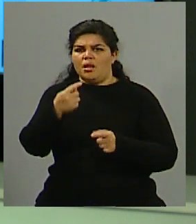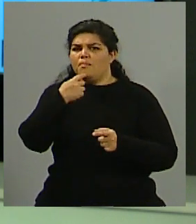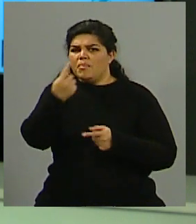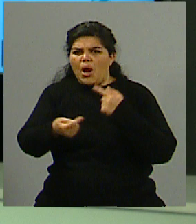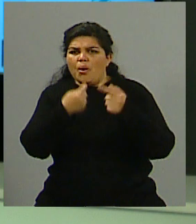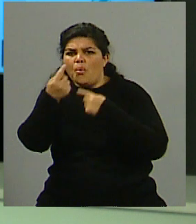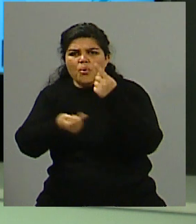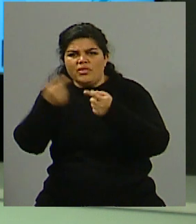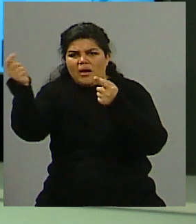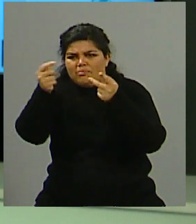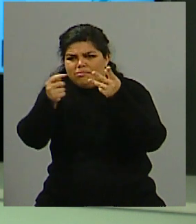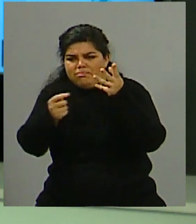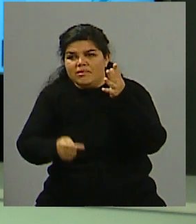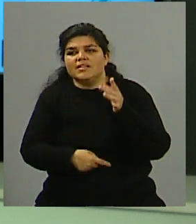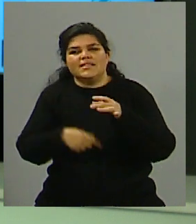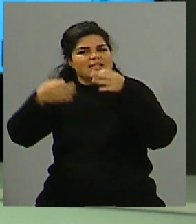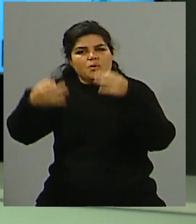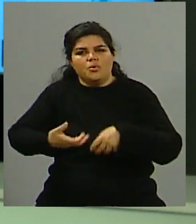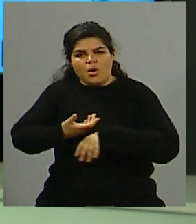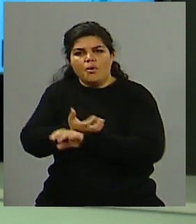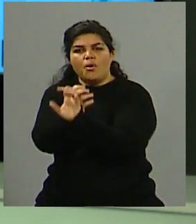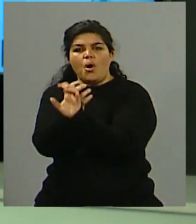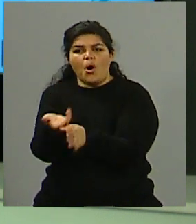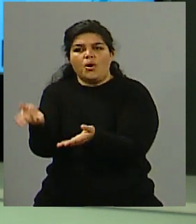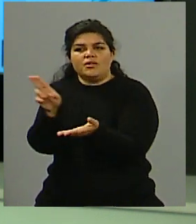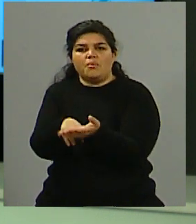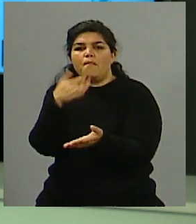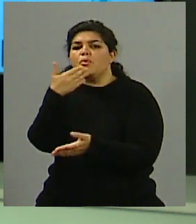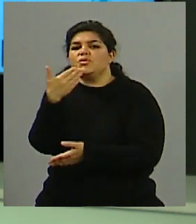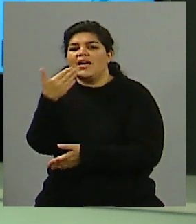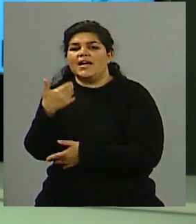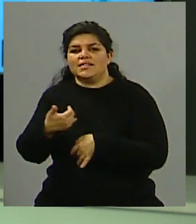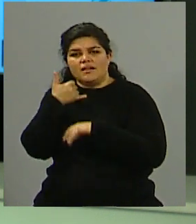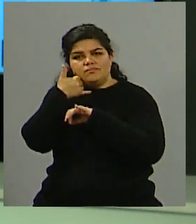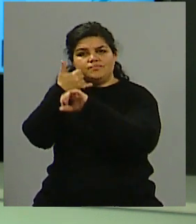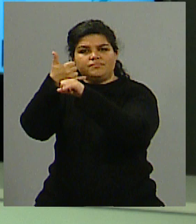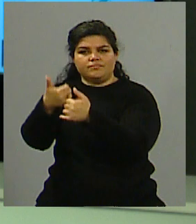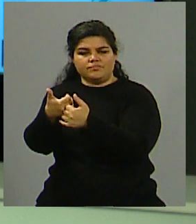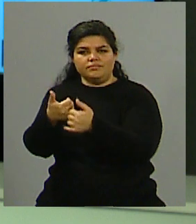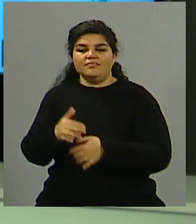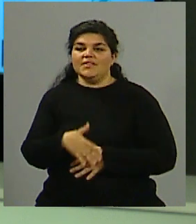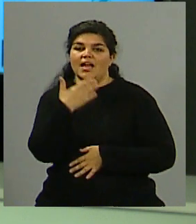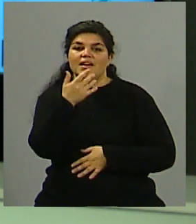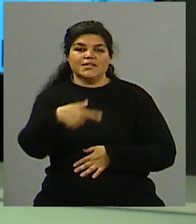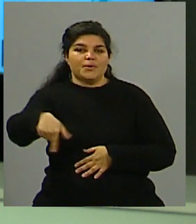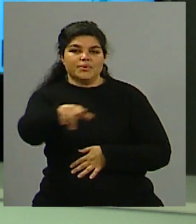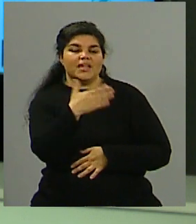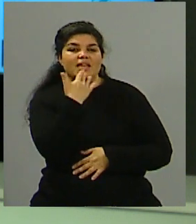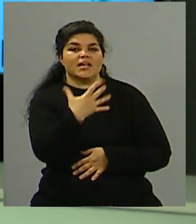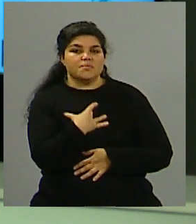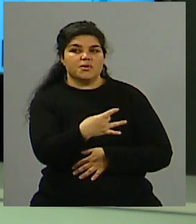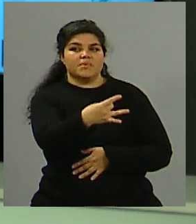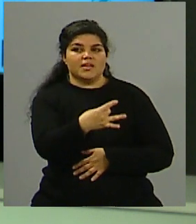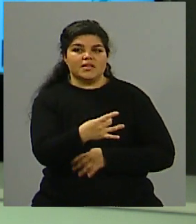seguramente volveremos a comunicarnos. Muchísimas gracias por estos minutos. Gracias a ustedes, gracias por la invitación y nos